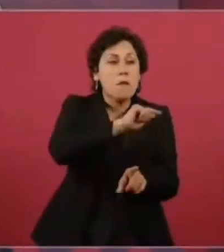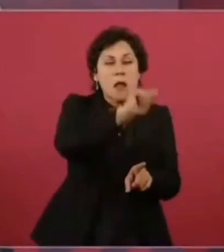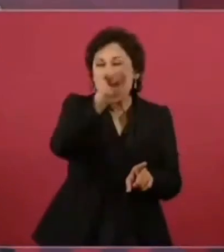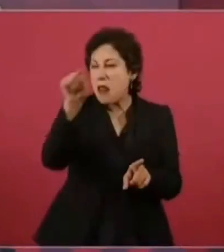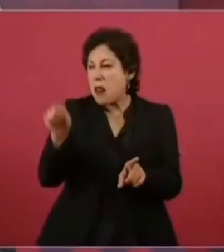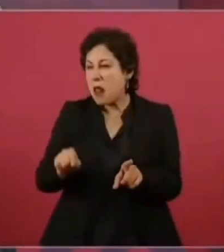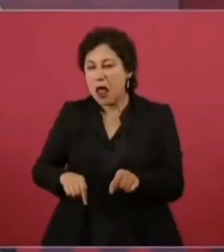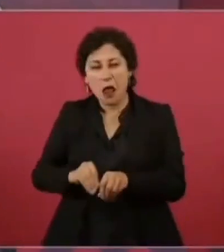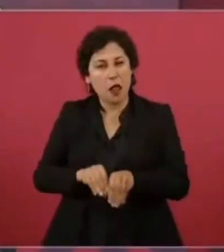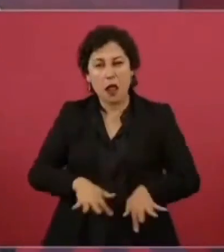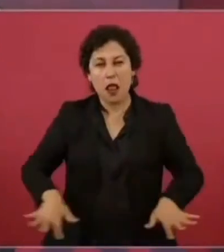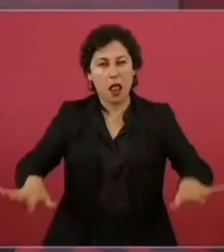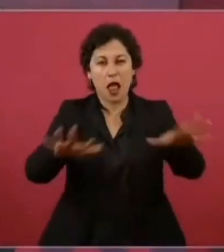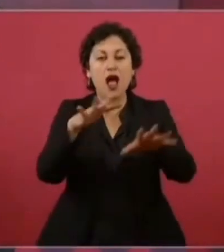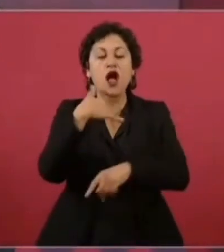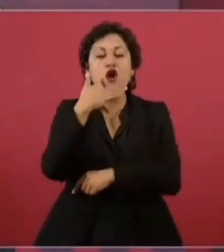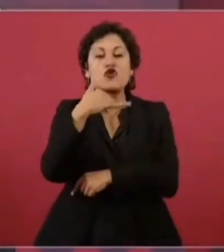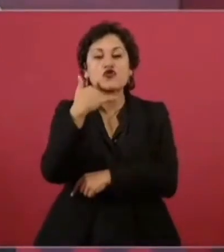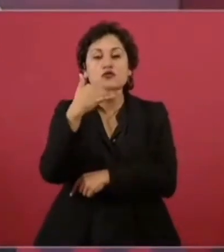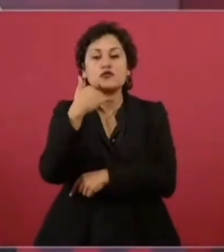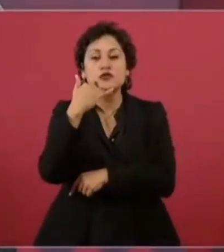les diría